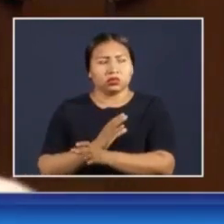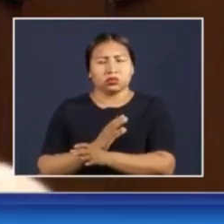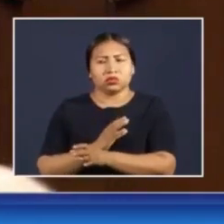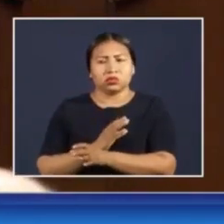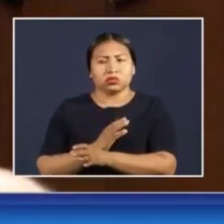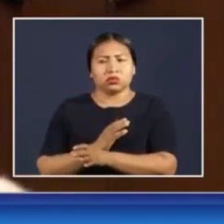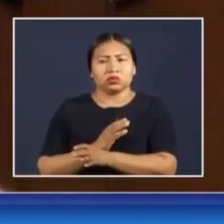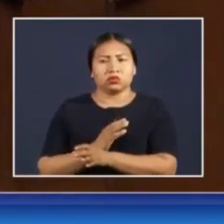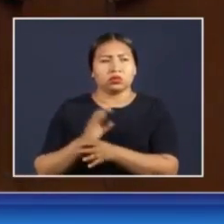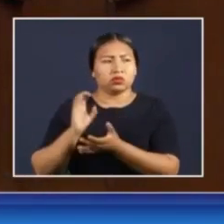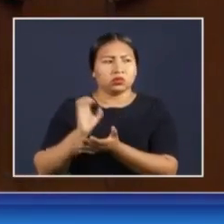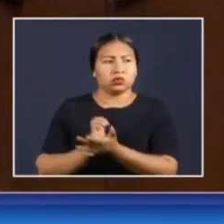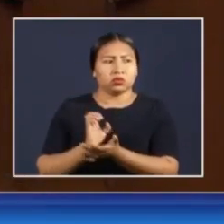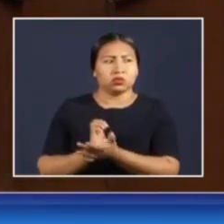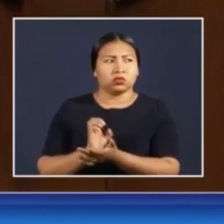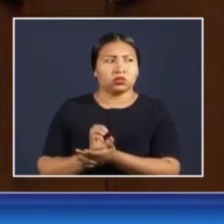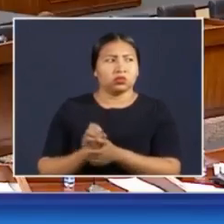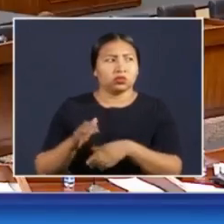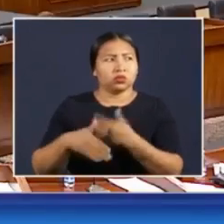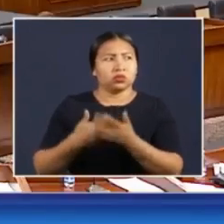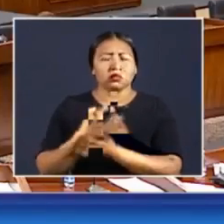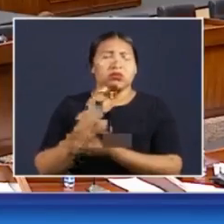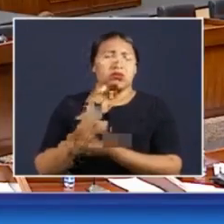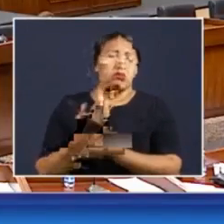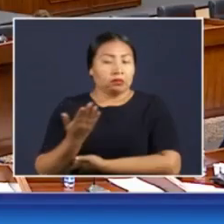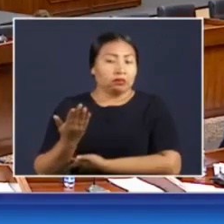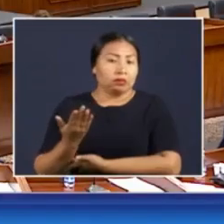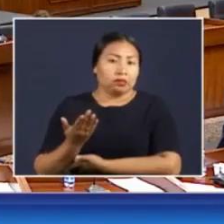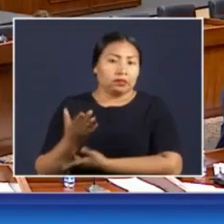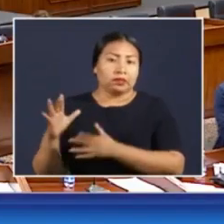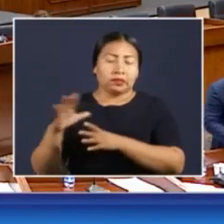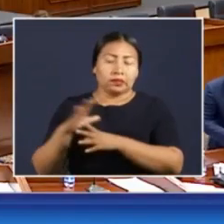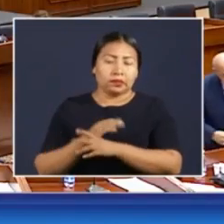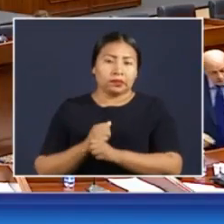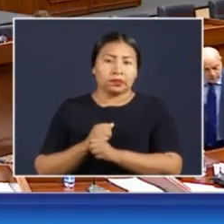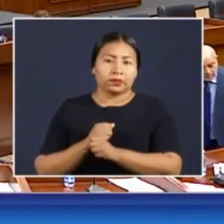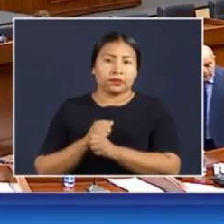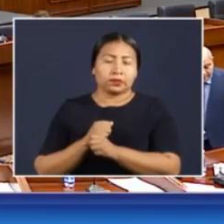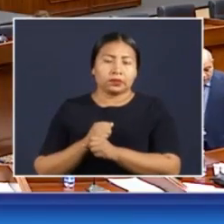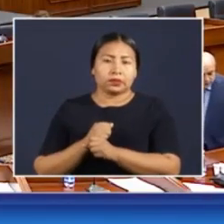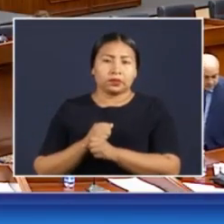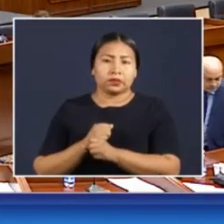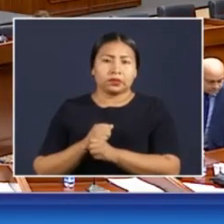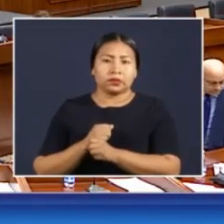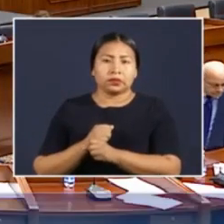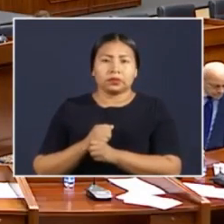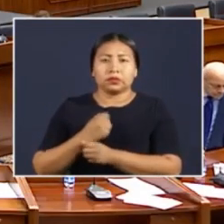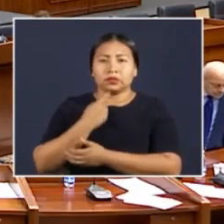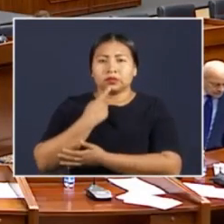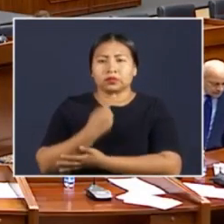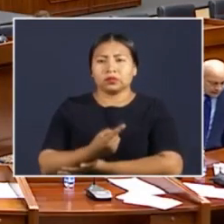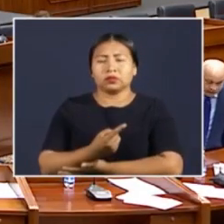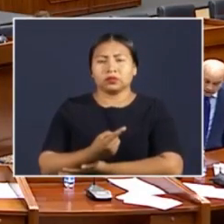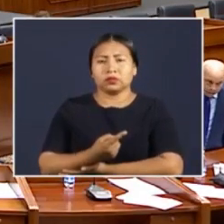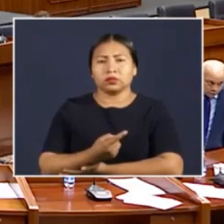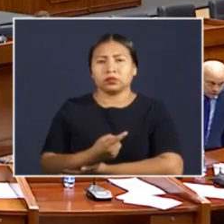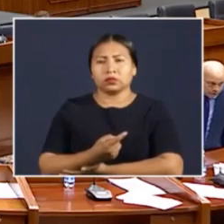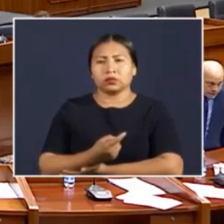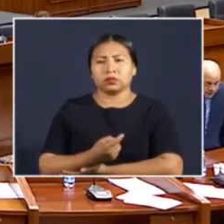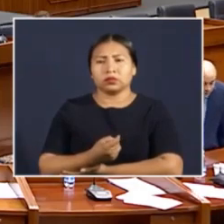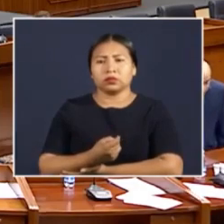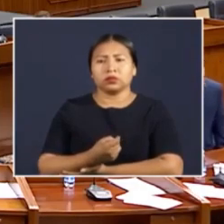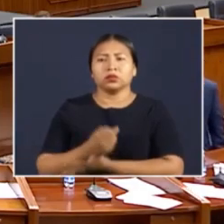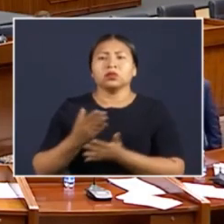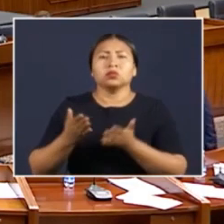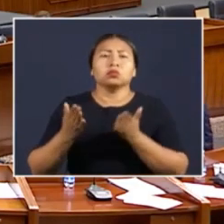policial realizar investigaciones que como dije anteriormente tengan como resultado la condena de las personas que